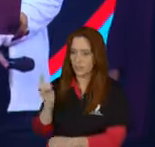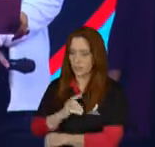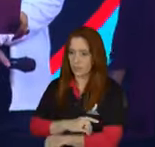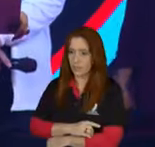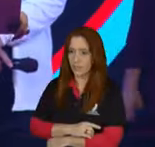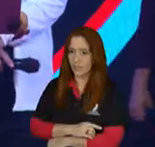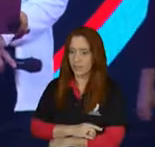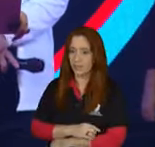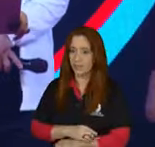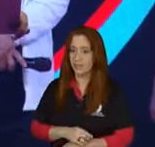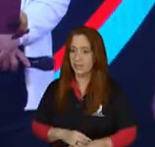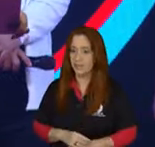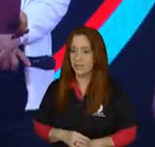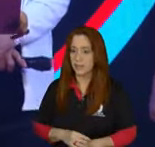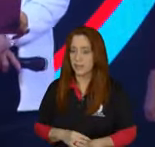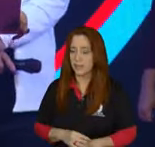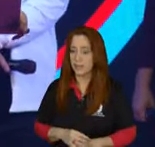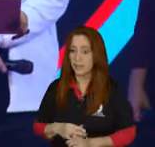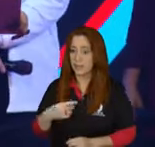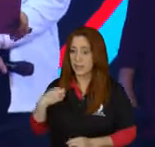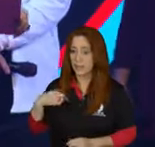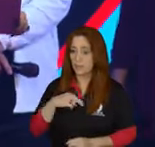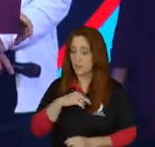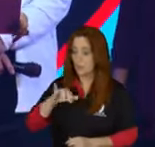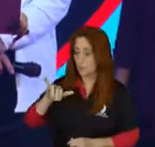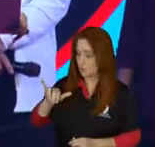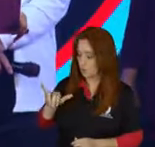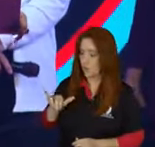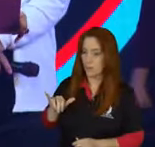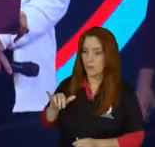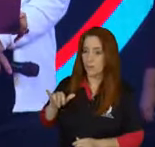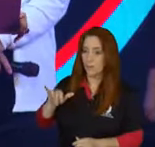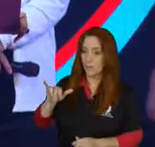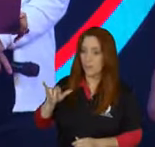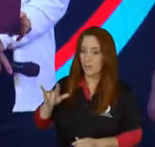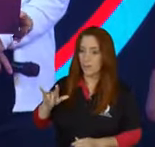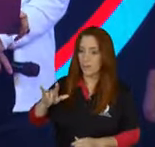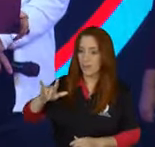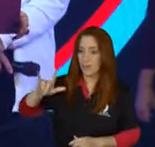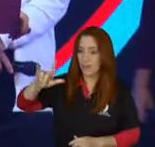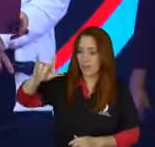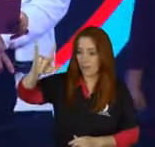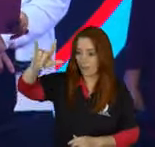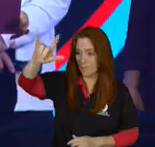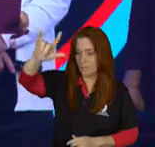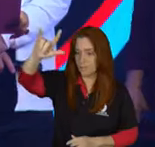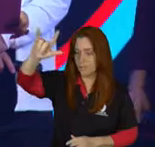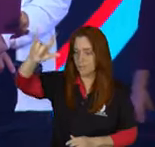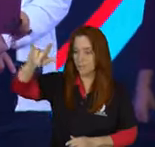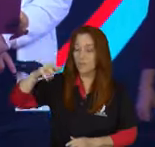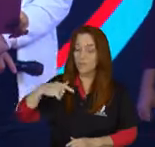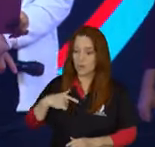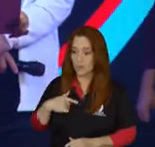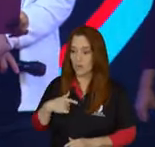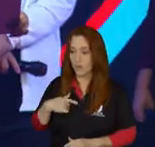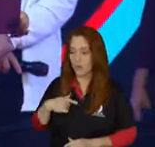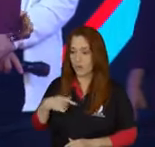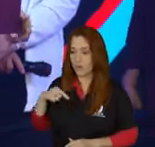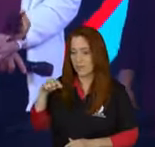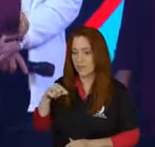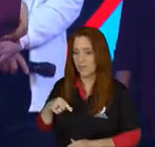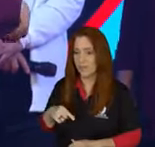ahora que fuimos a ver a mi bisnieto, que es del tamaño de un grano de